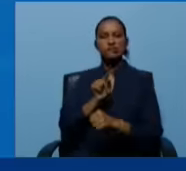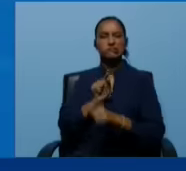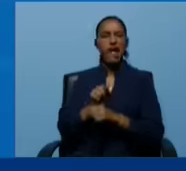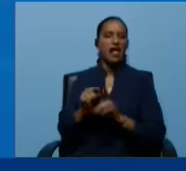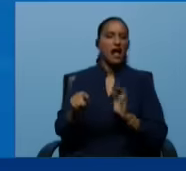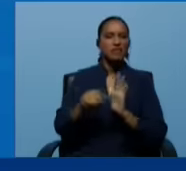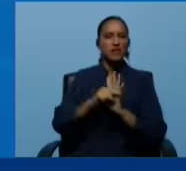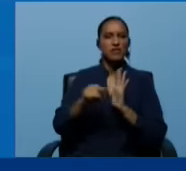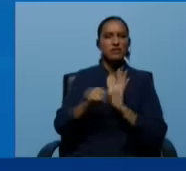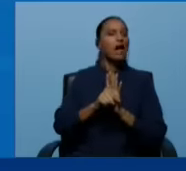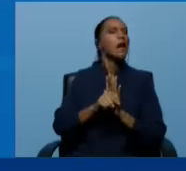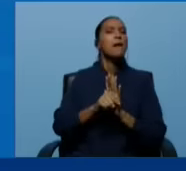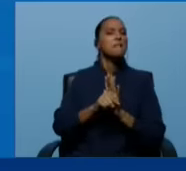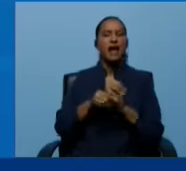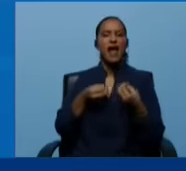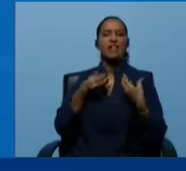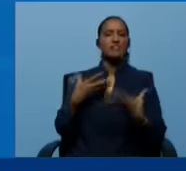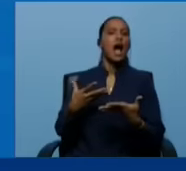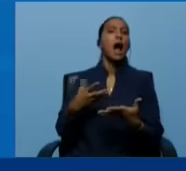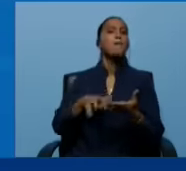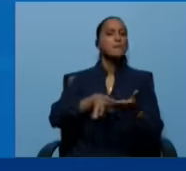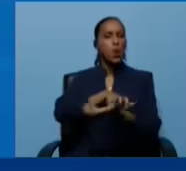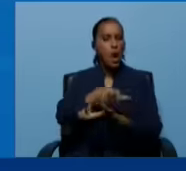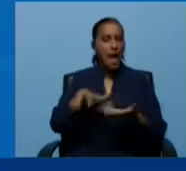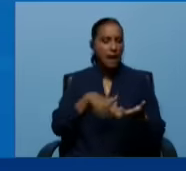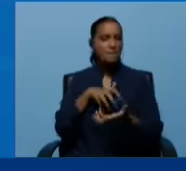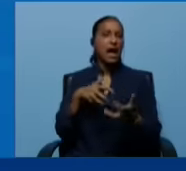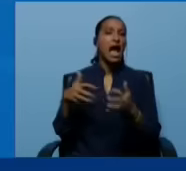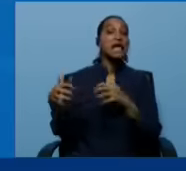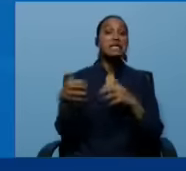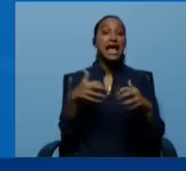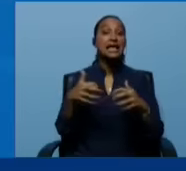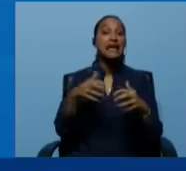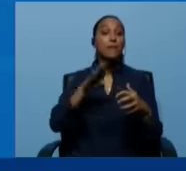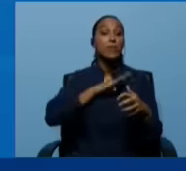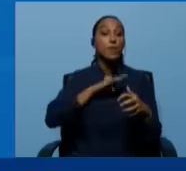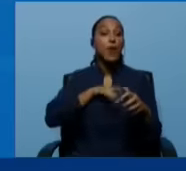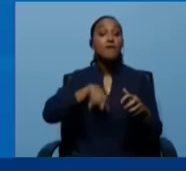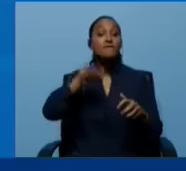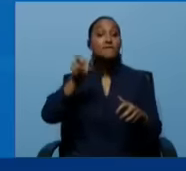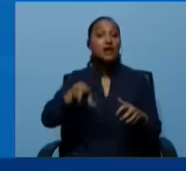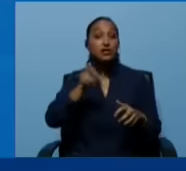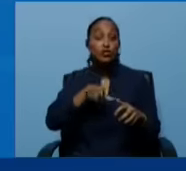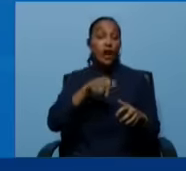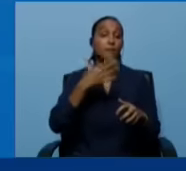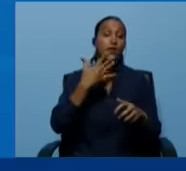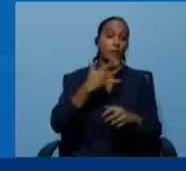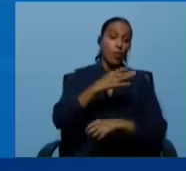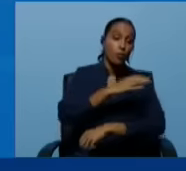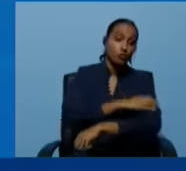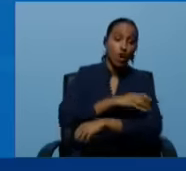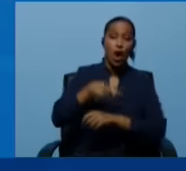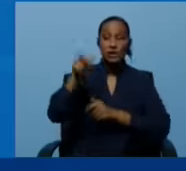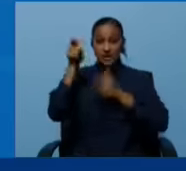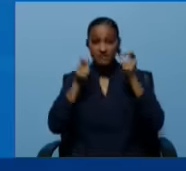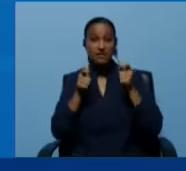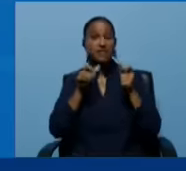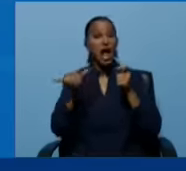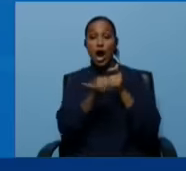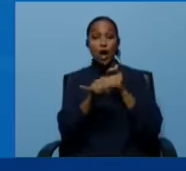de Estado fascista en Venezuela, una guerra civil en Venezuela y el intento de invasión de Venezuela.